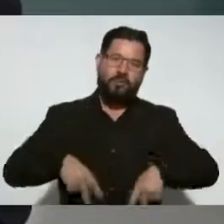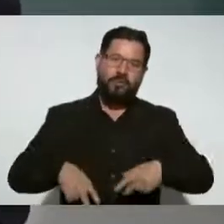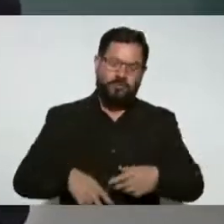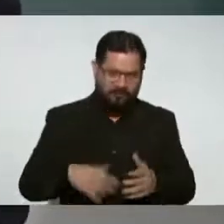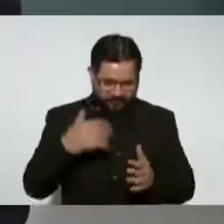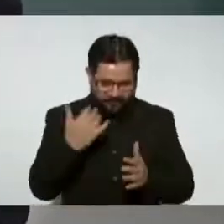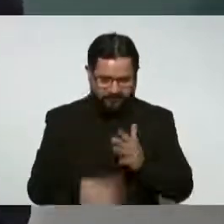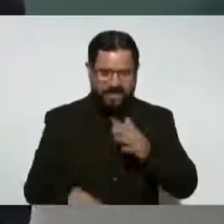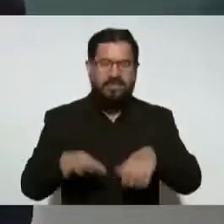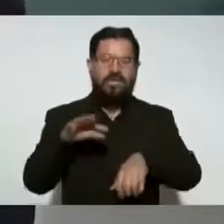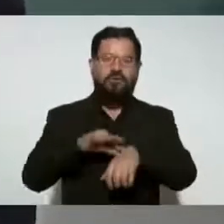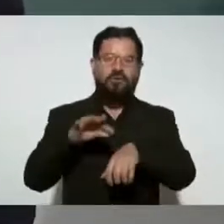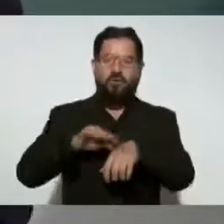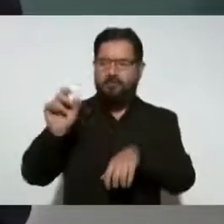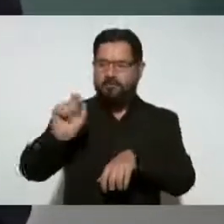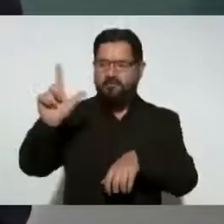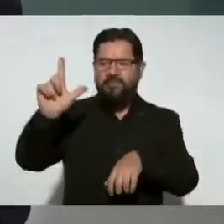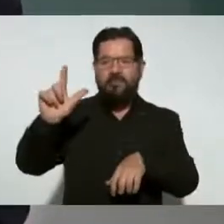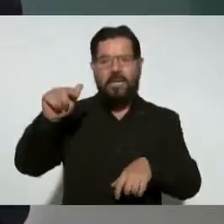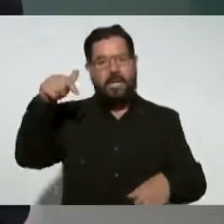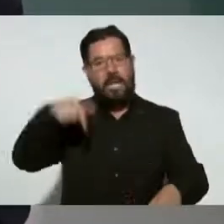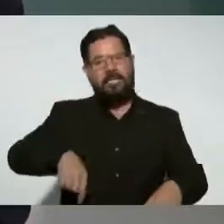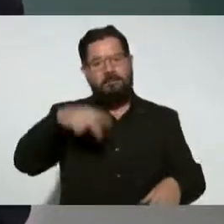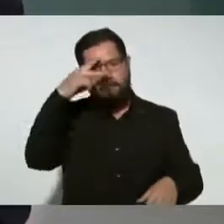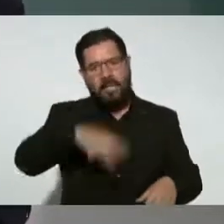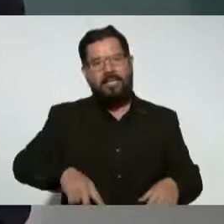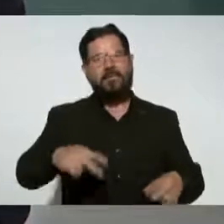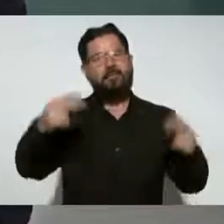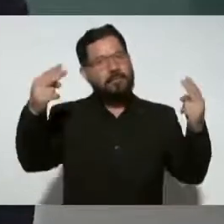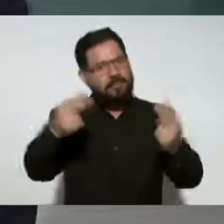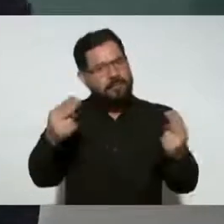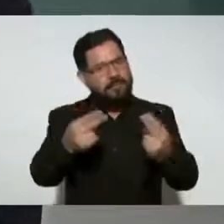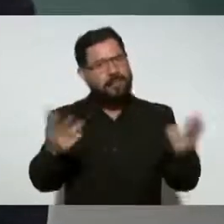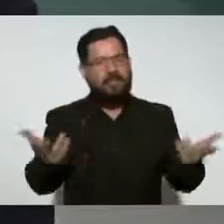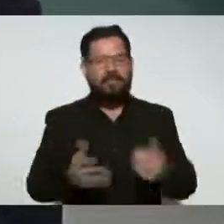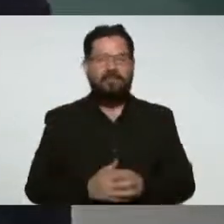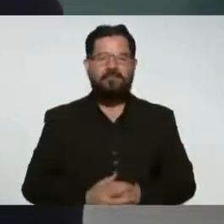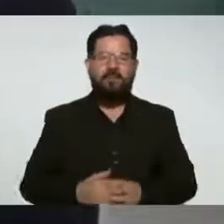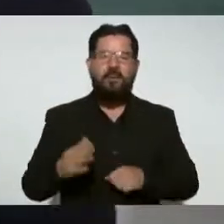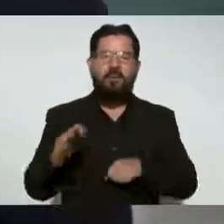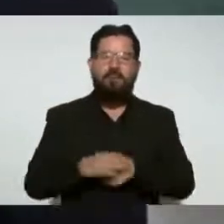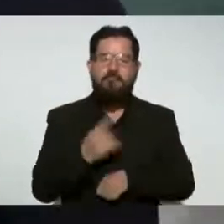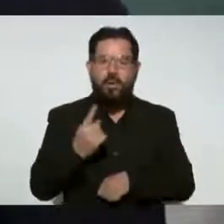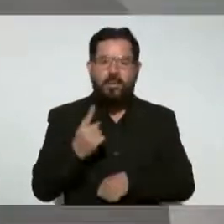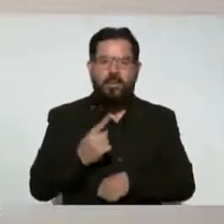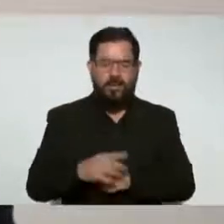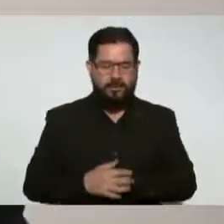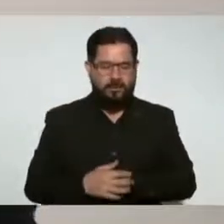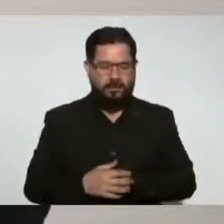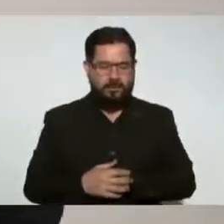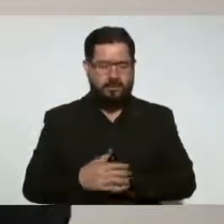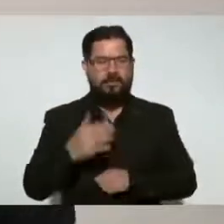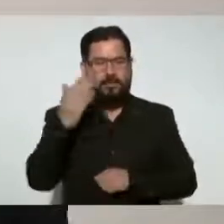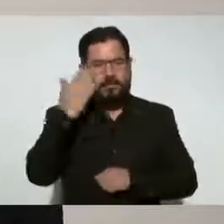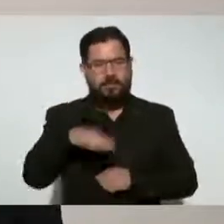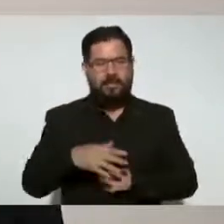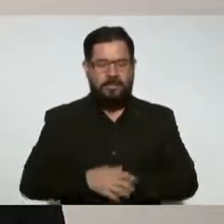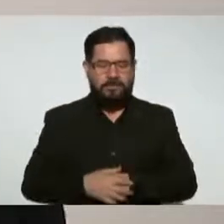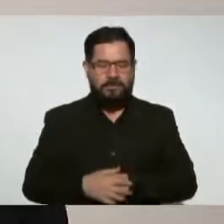especialistas que requiere el país, porque también se abandonó la